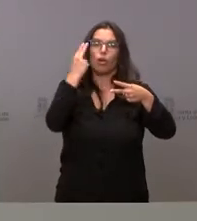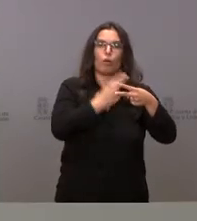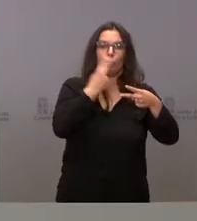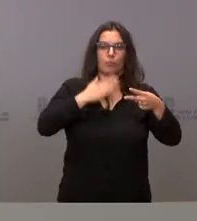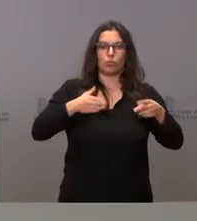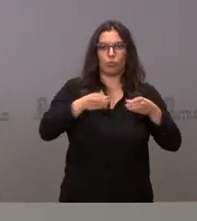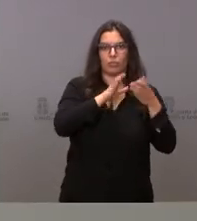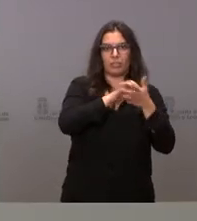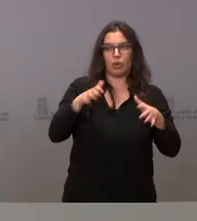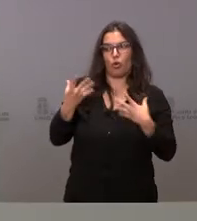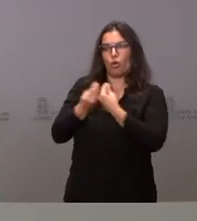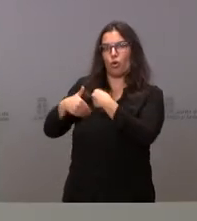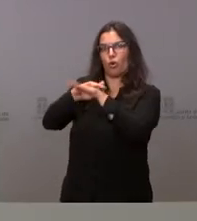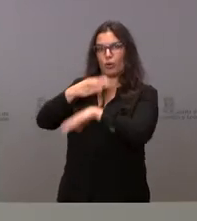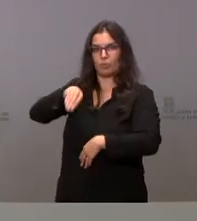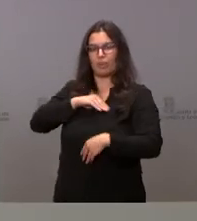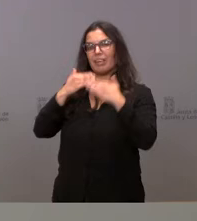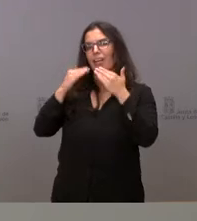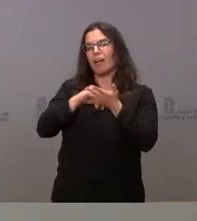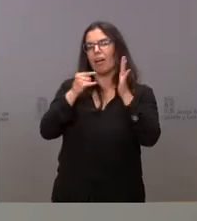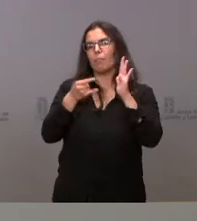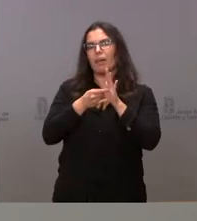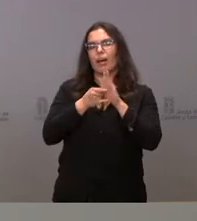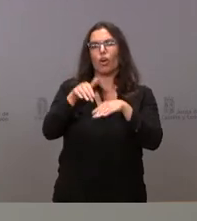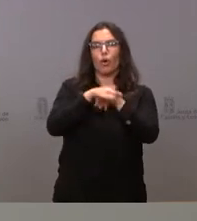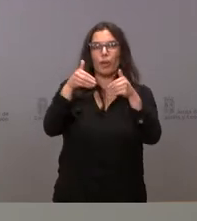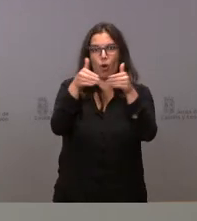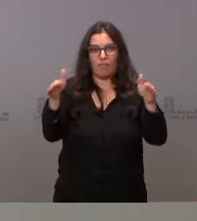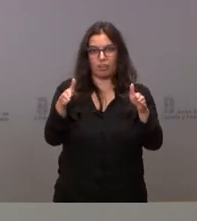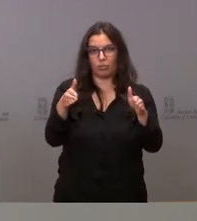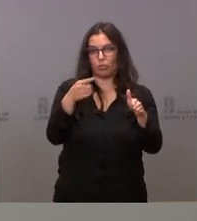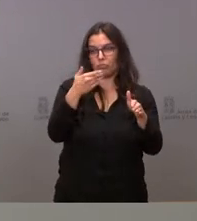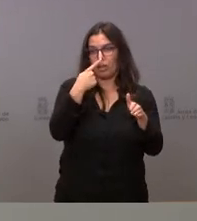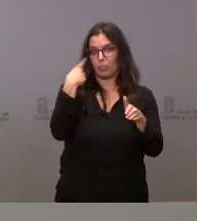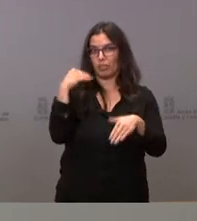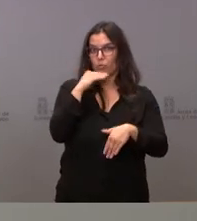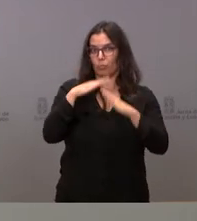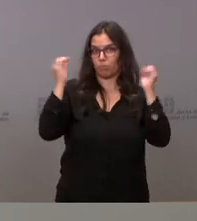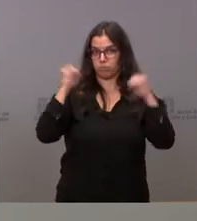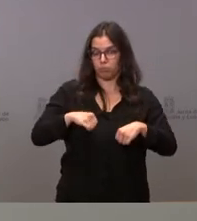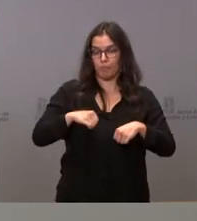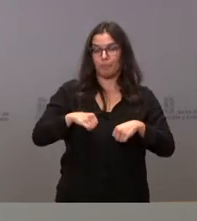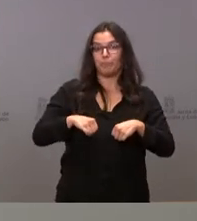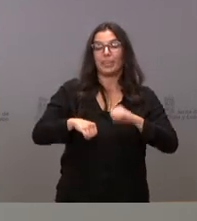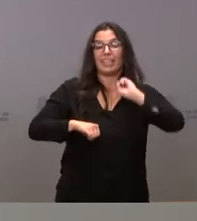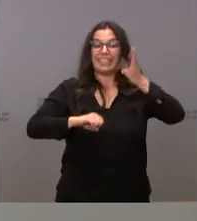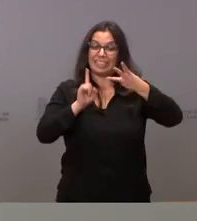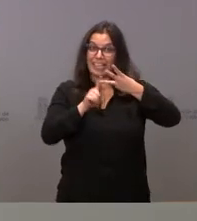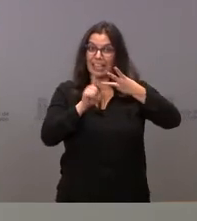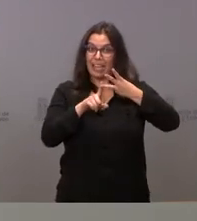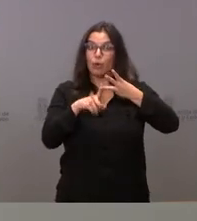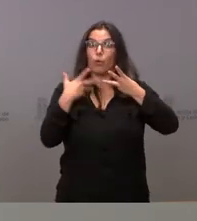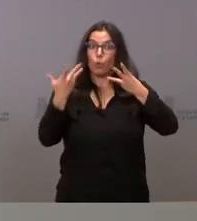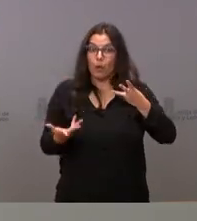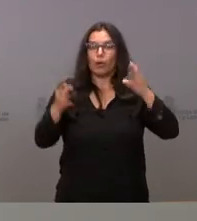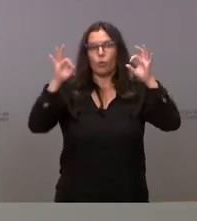de la Nación a través del Plan de Gobierno Abierto aprobado en octubre del año pasado. La tercera iniciativa, el tercer compromiso, es